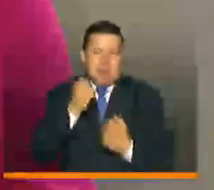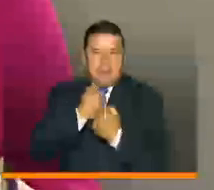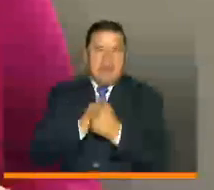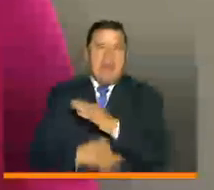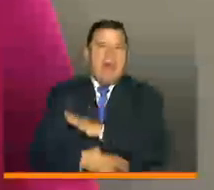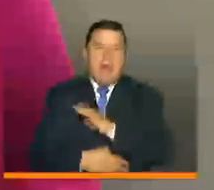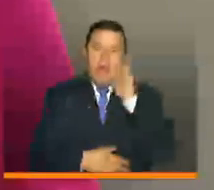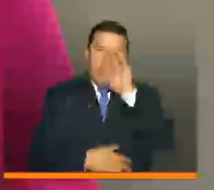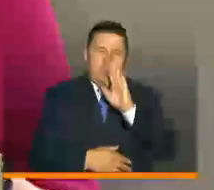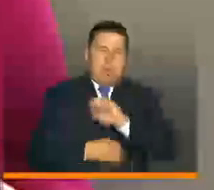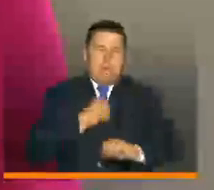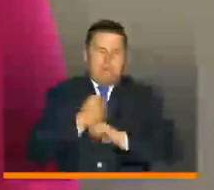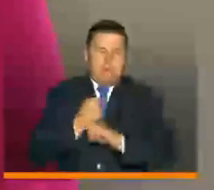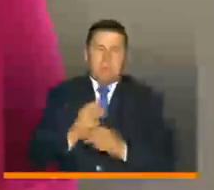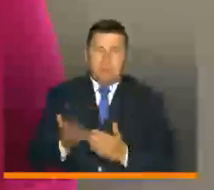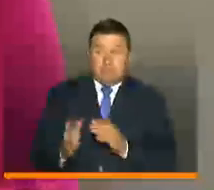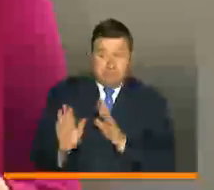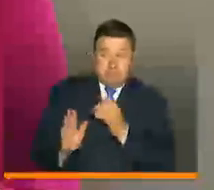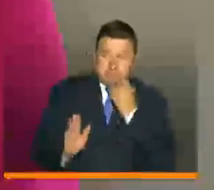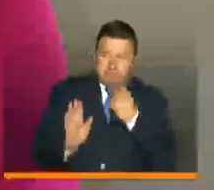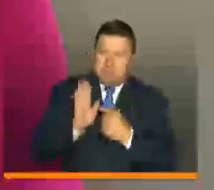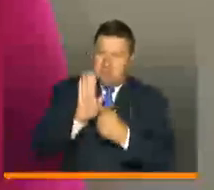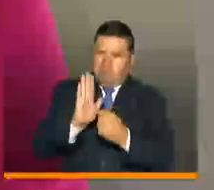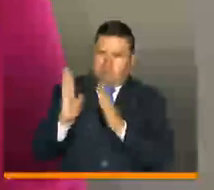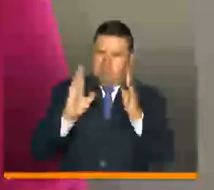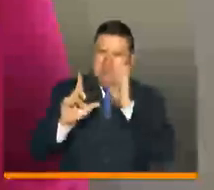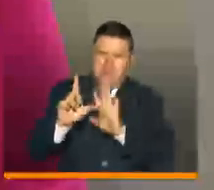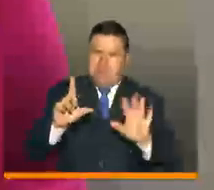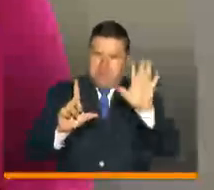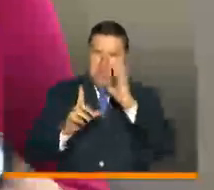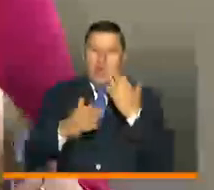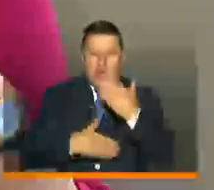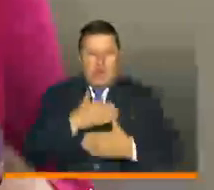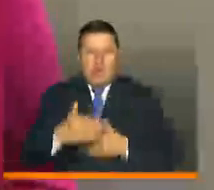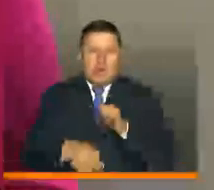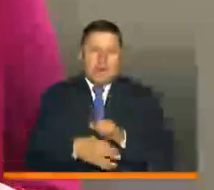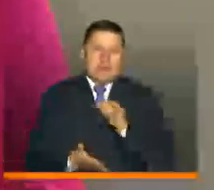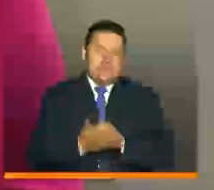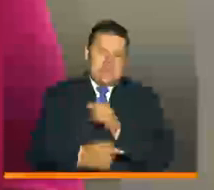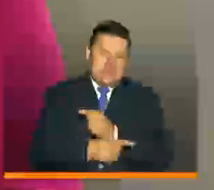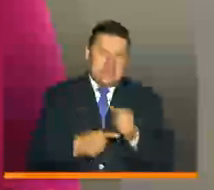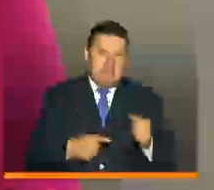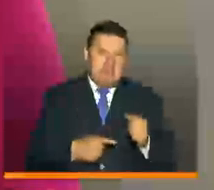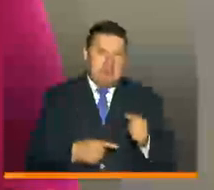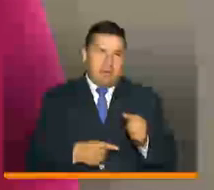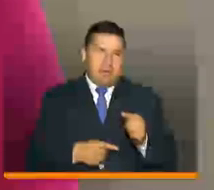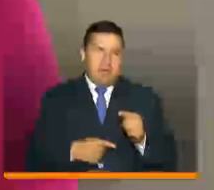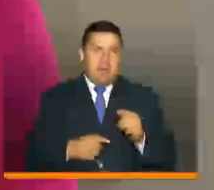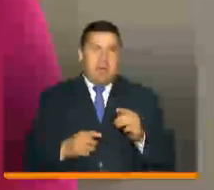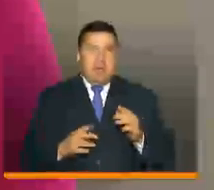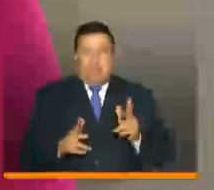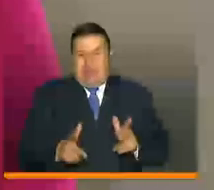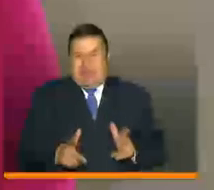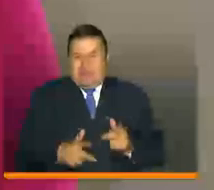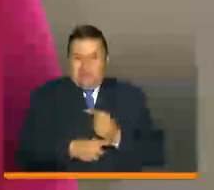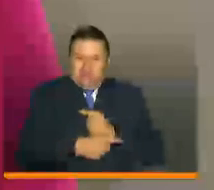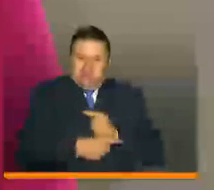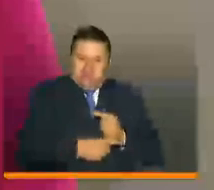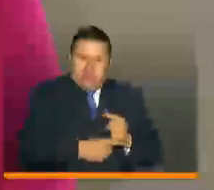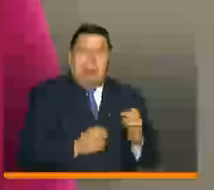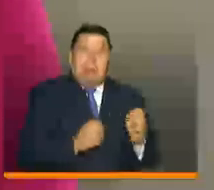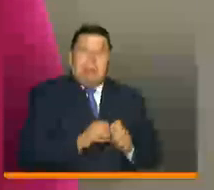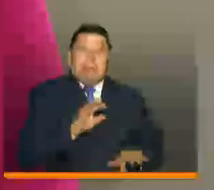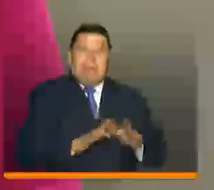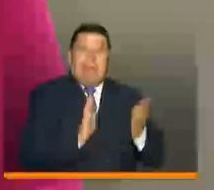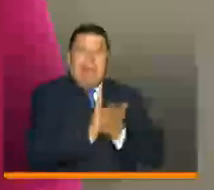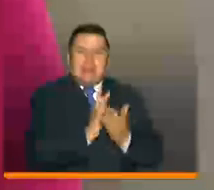de alcaldes y gobernadores. Si le parece, presidente, miremos un primer video de cómo en esta semana, posterior a la semana de receso, hay muchas más secretarías